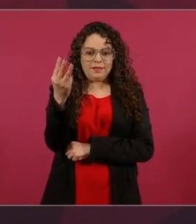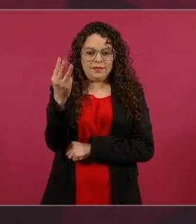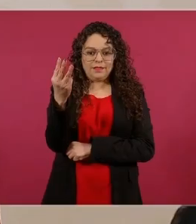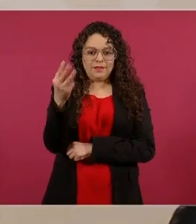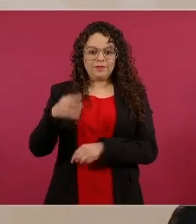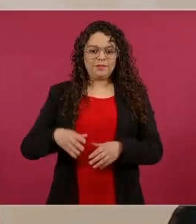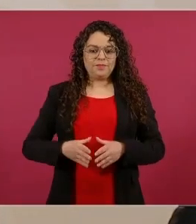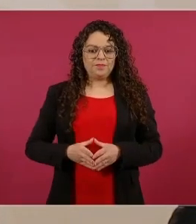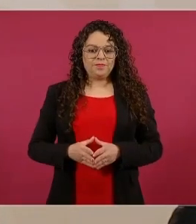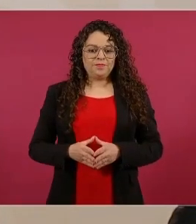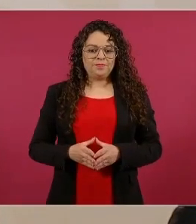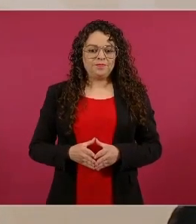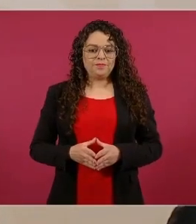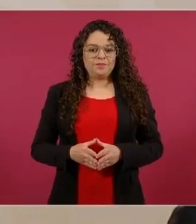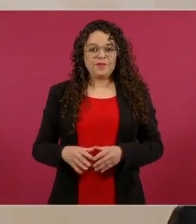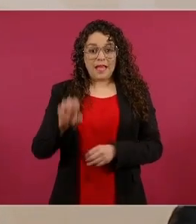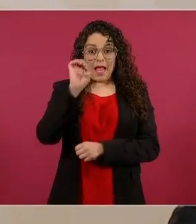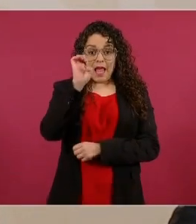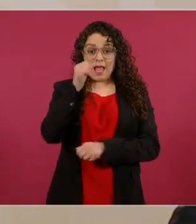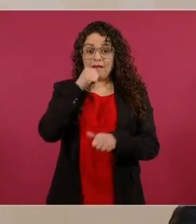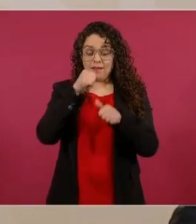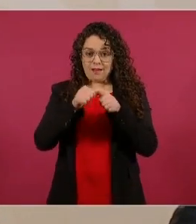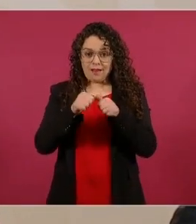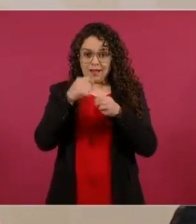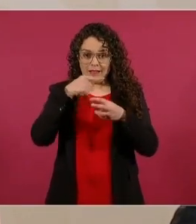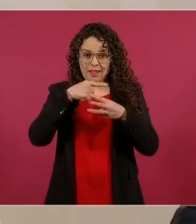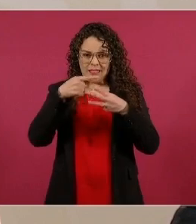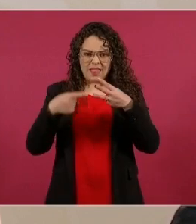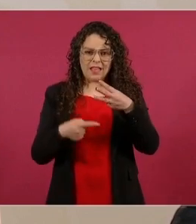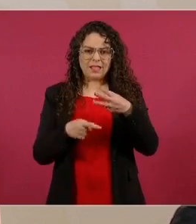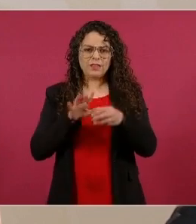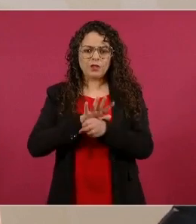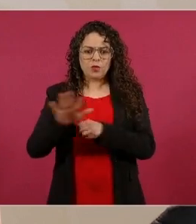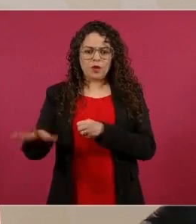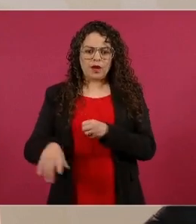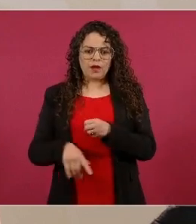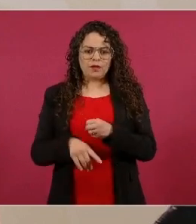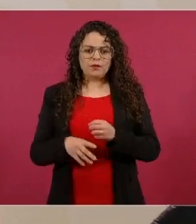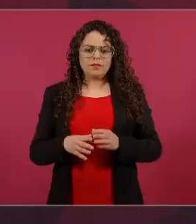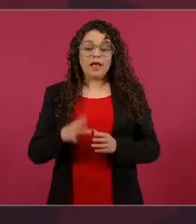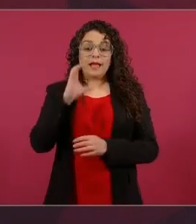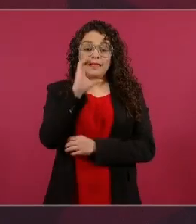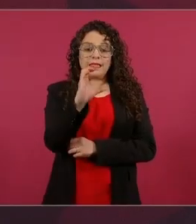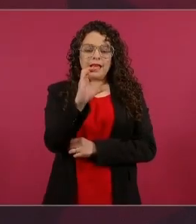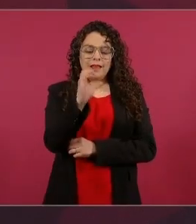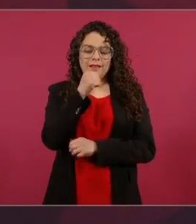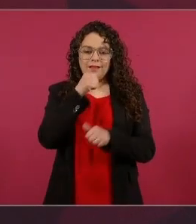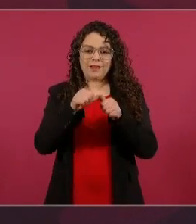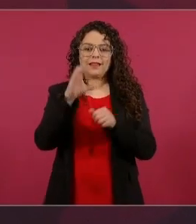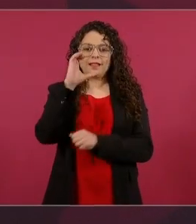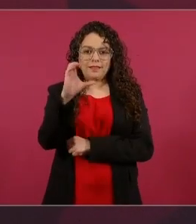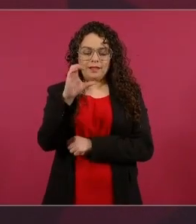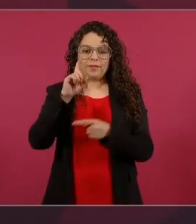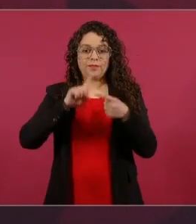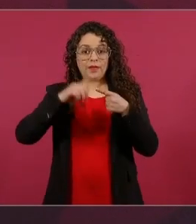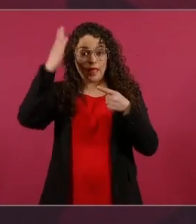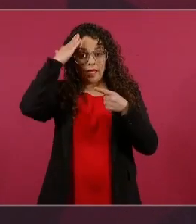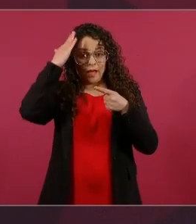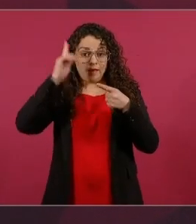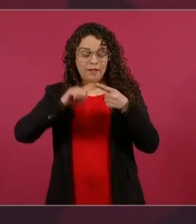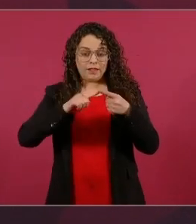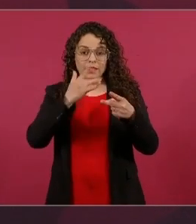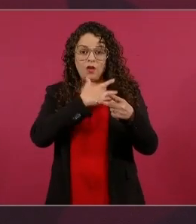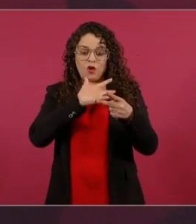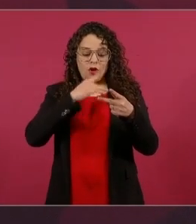3p las 1 son cabeza corazón y